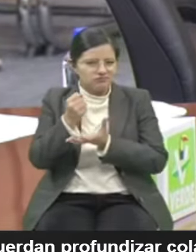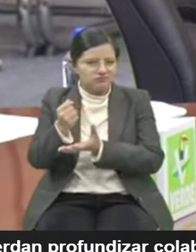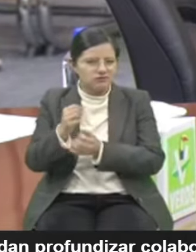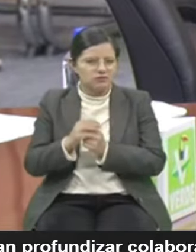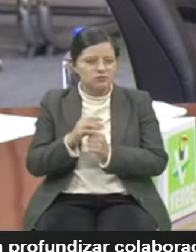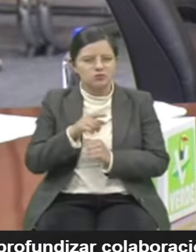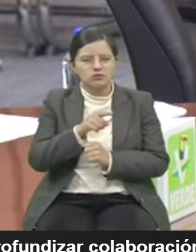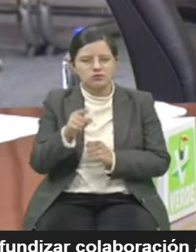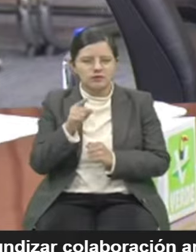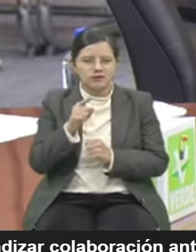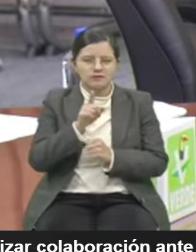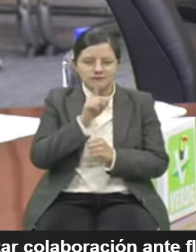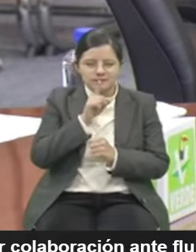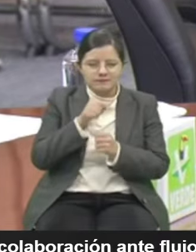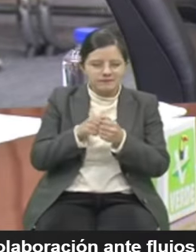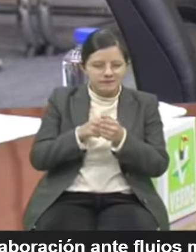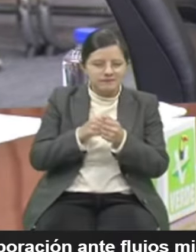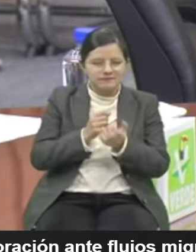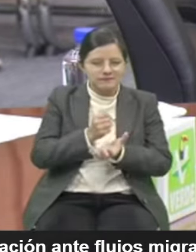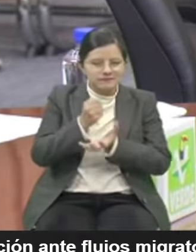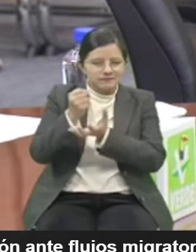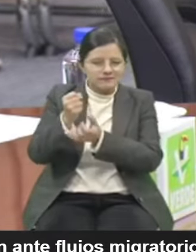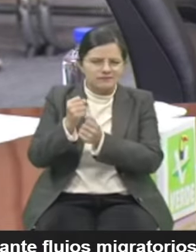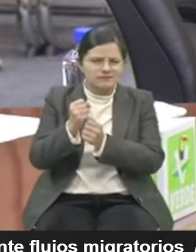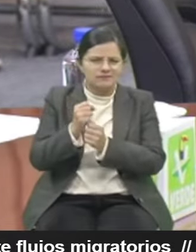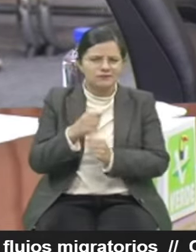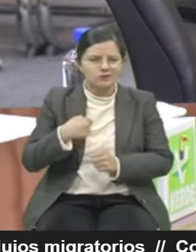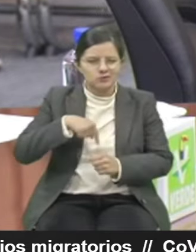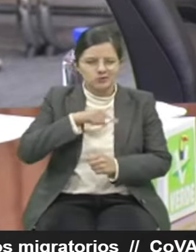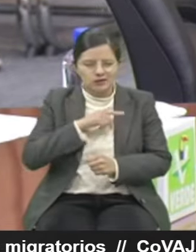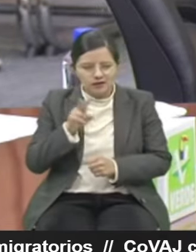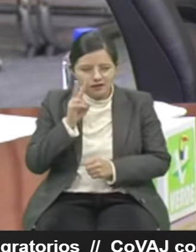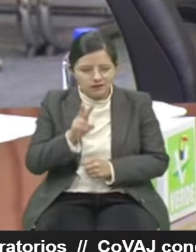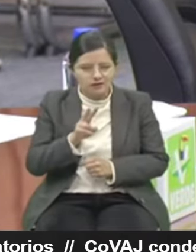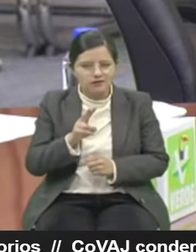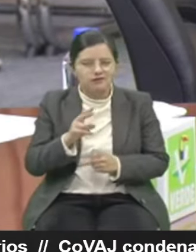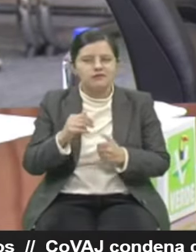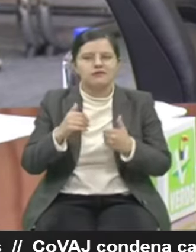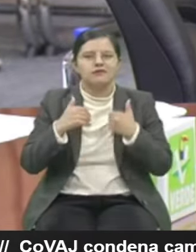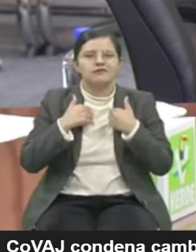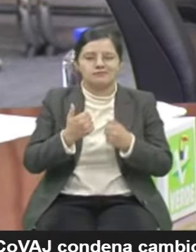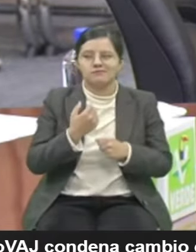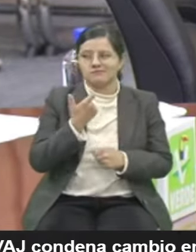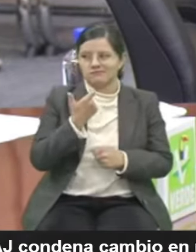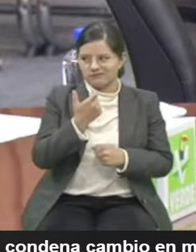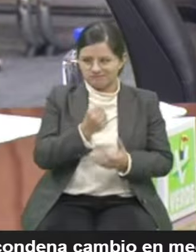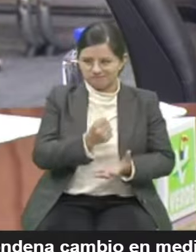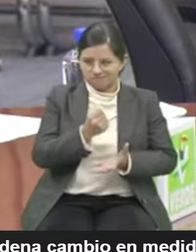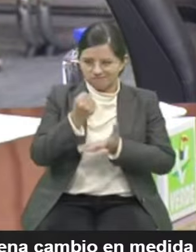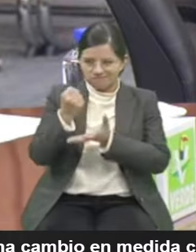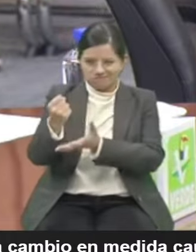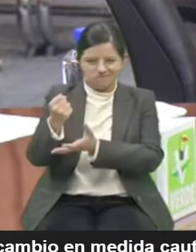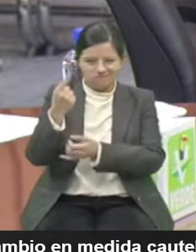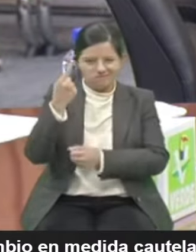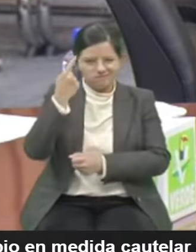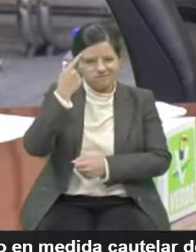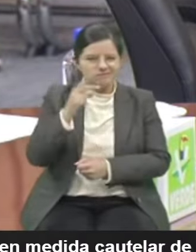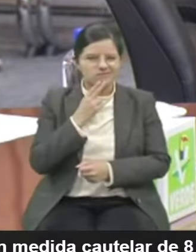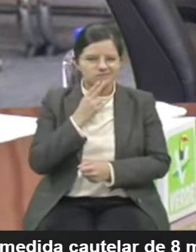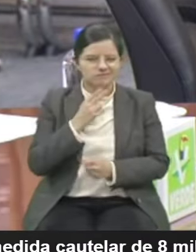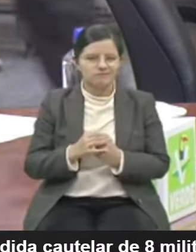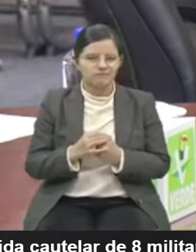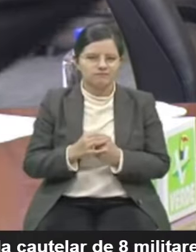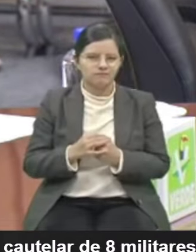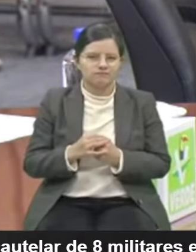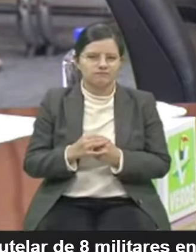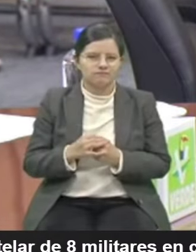superflu y discrecional nos llevan a concluir que ese dinero dinero es un dinero que en